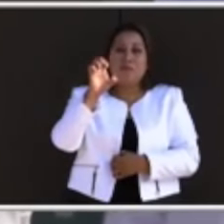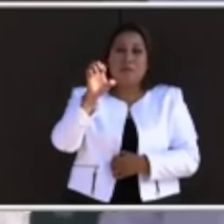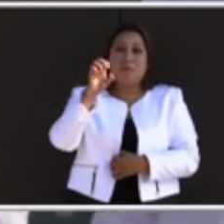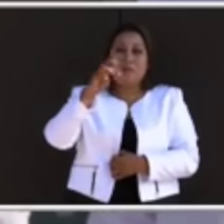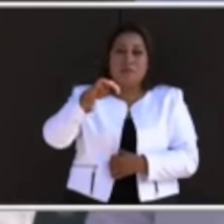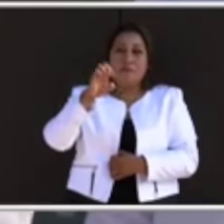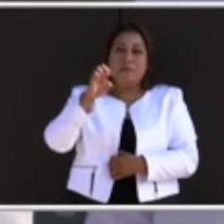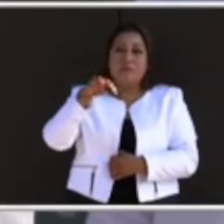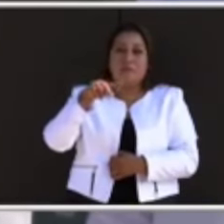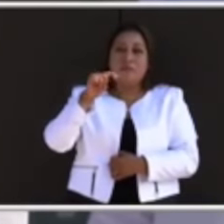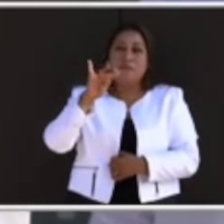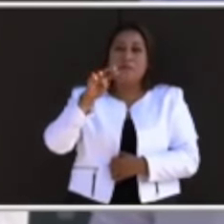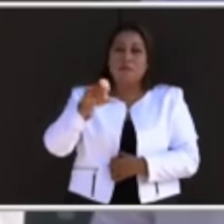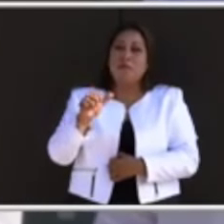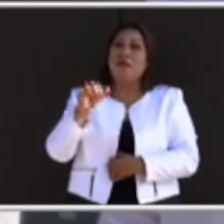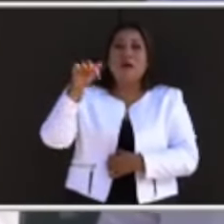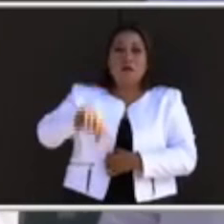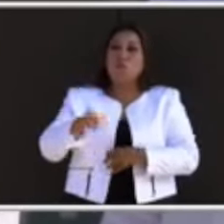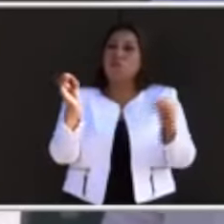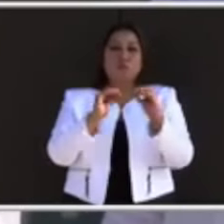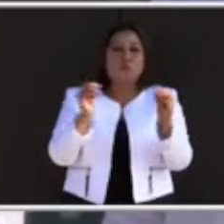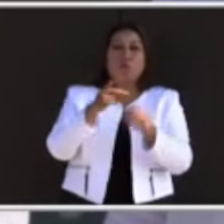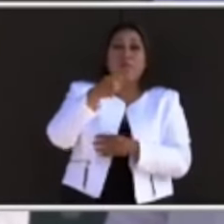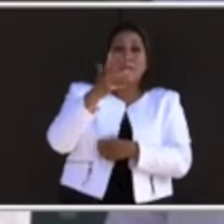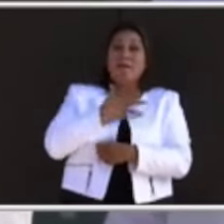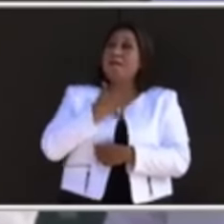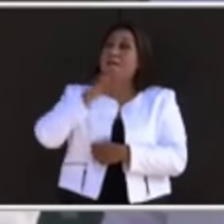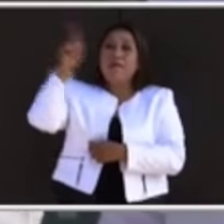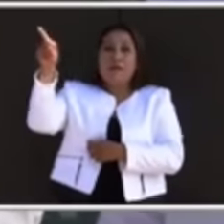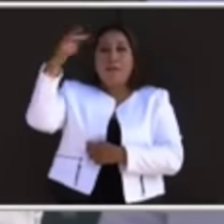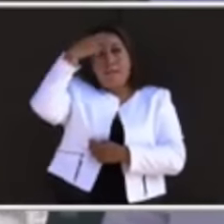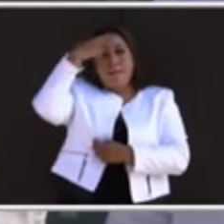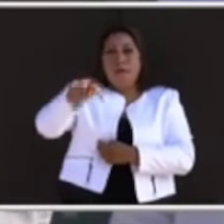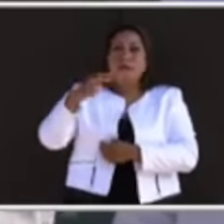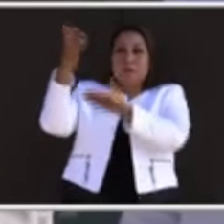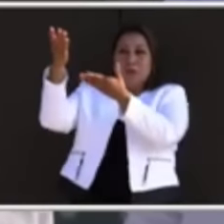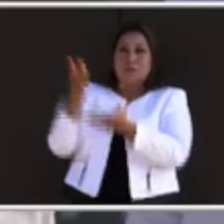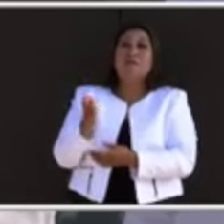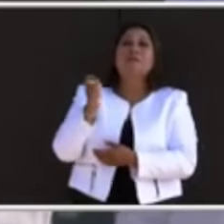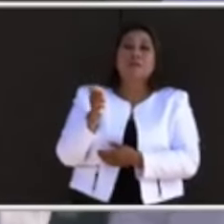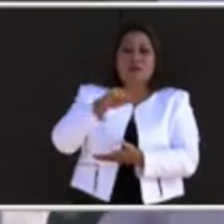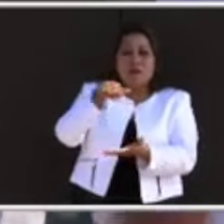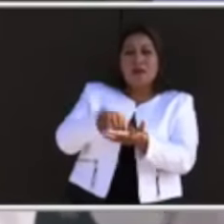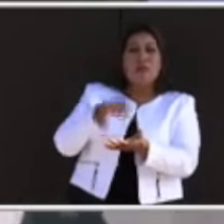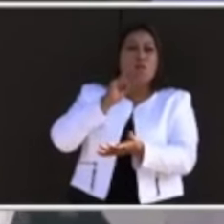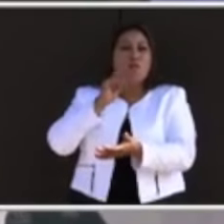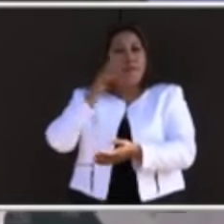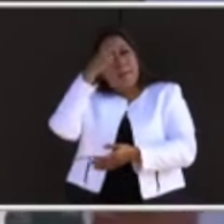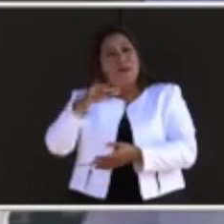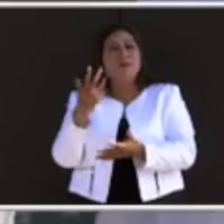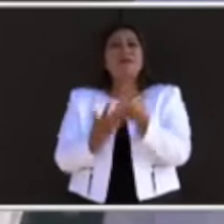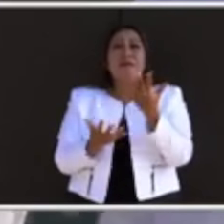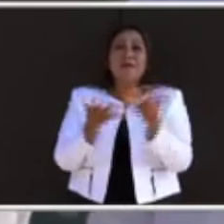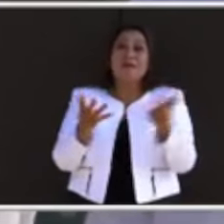México recibiendo los cheques por 450 millones de pesos que van a ingresar al patrimonio de Veracruz.